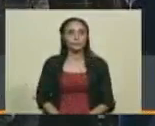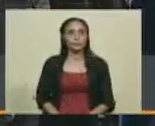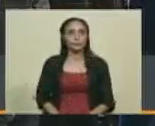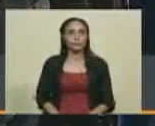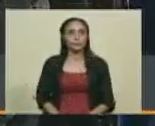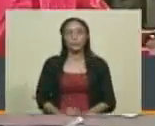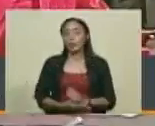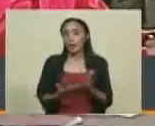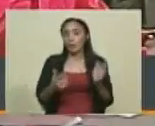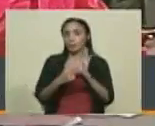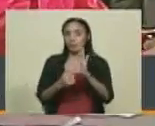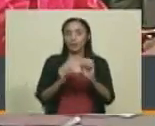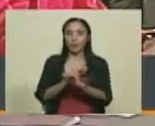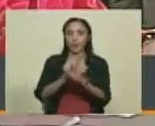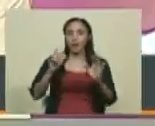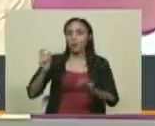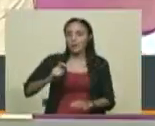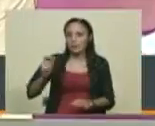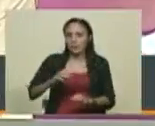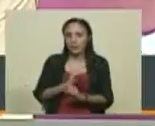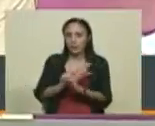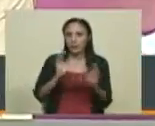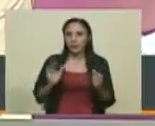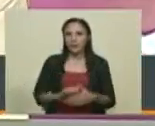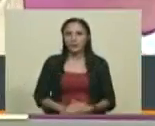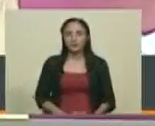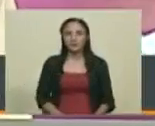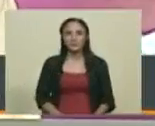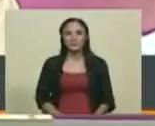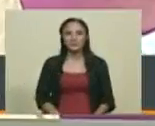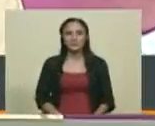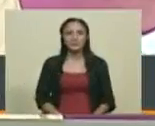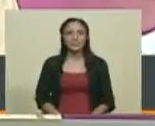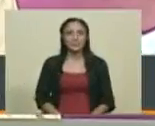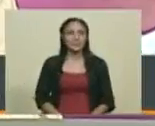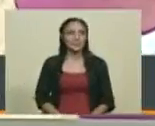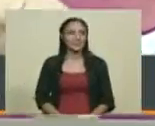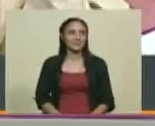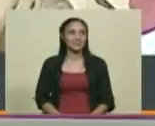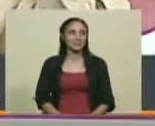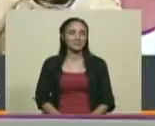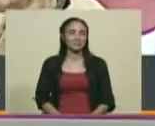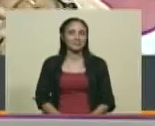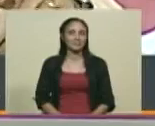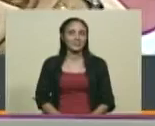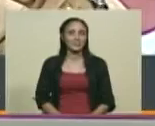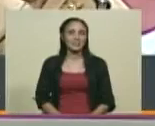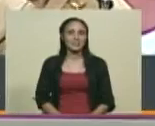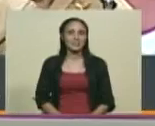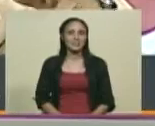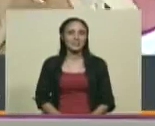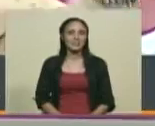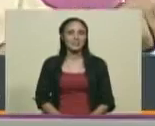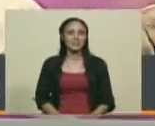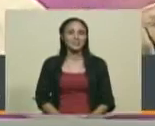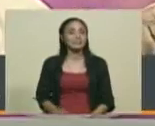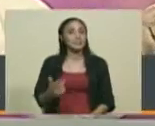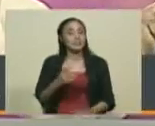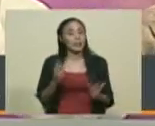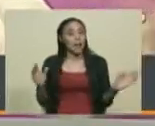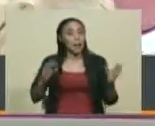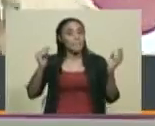Necesario, inevitable, inevitable, necesario. Porque no podemos aspirar a